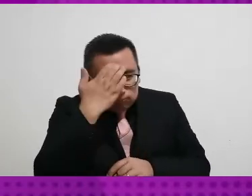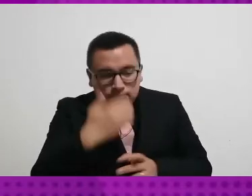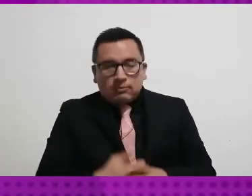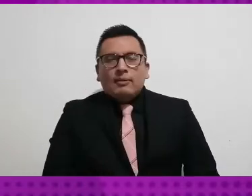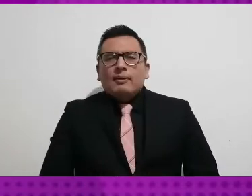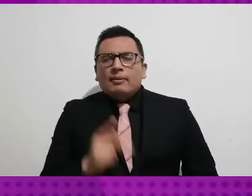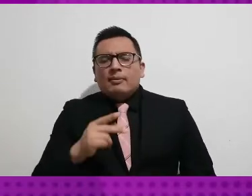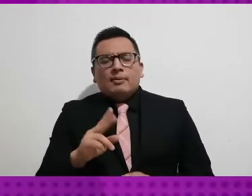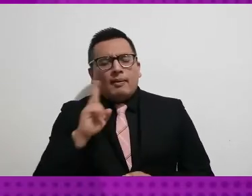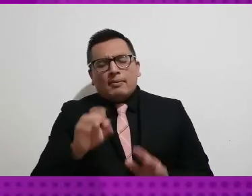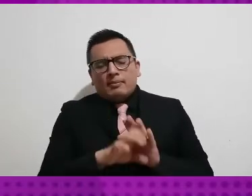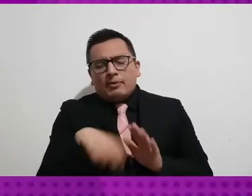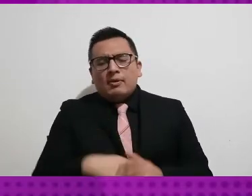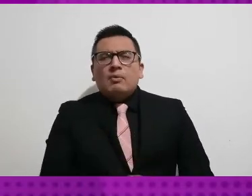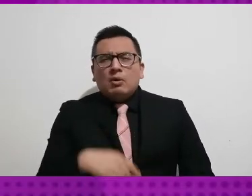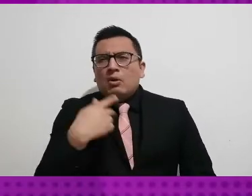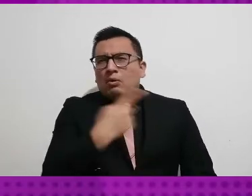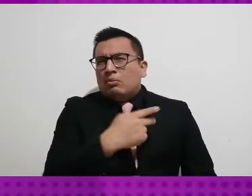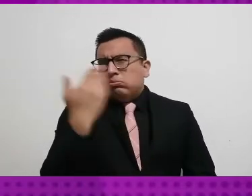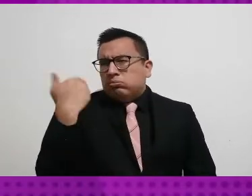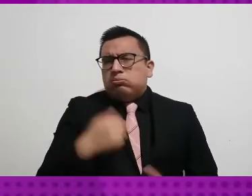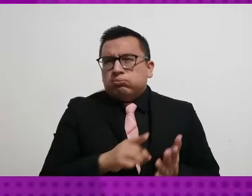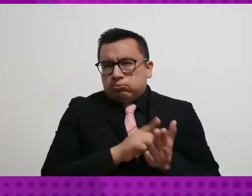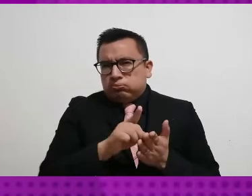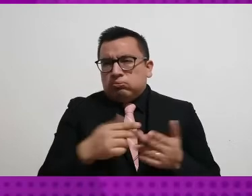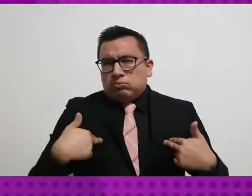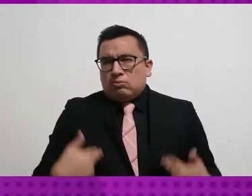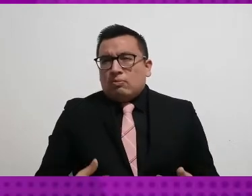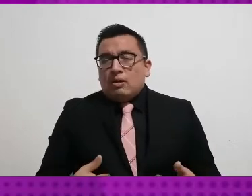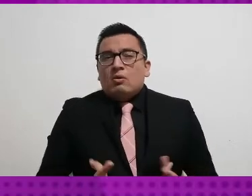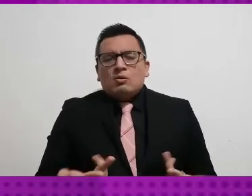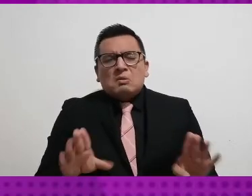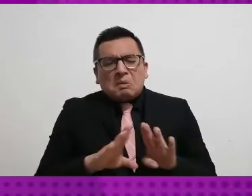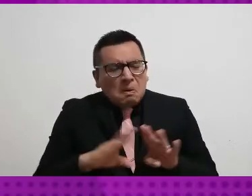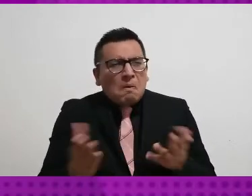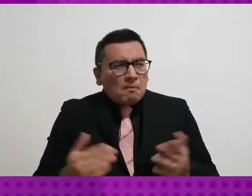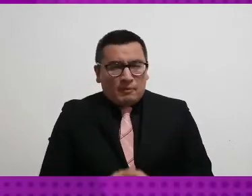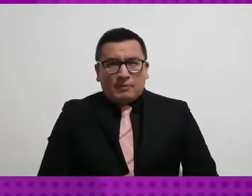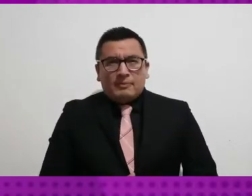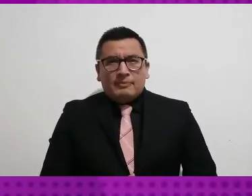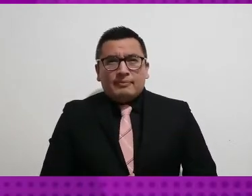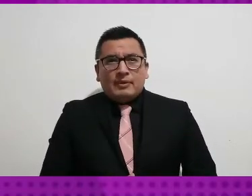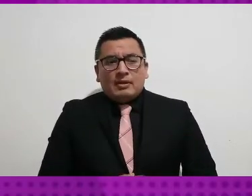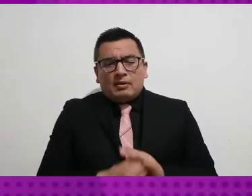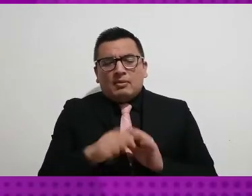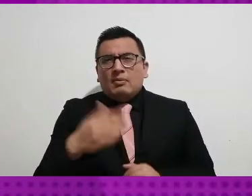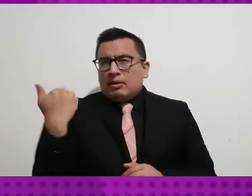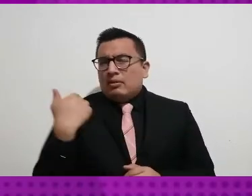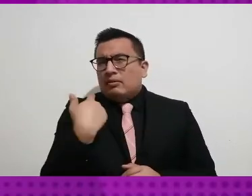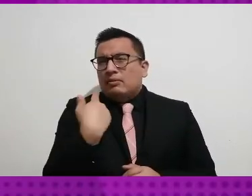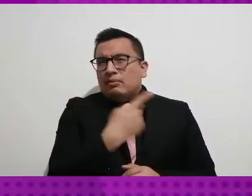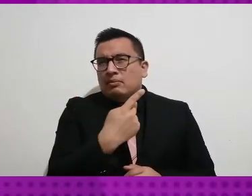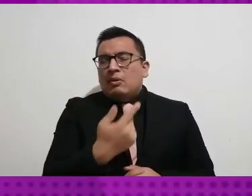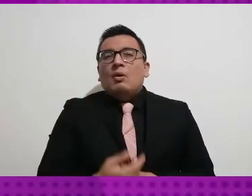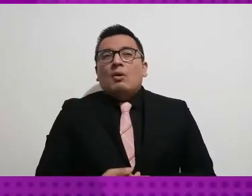participación que tenía Óscar Daniel en materia político-electoral desde su vida académica muy joven. El día que usted, y hablábamos también de sus señores padres cuando